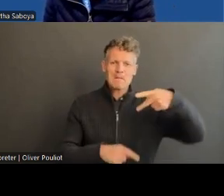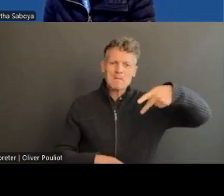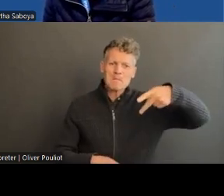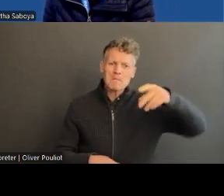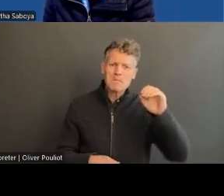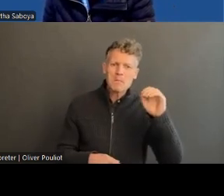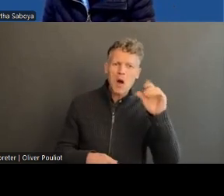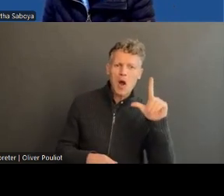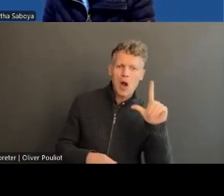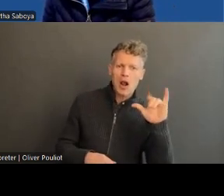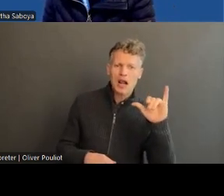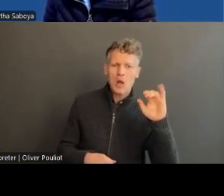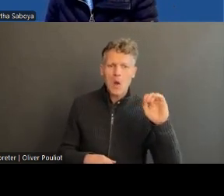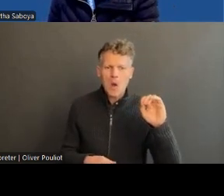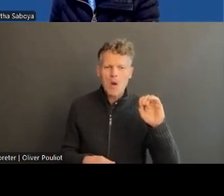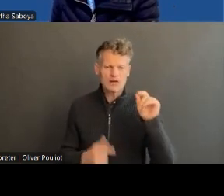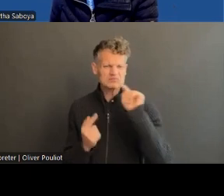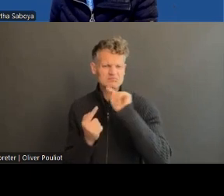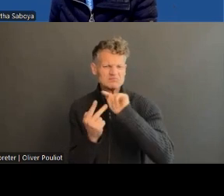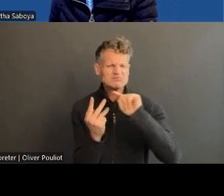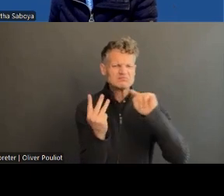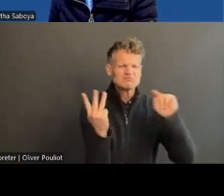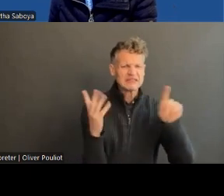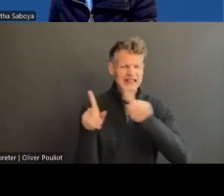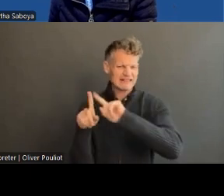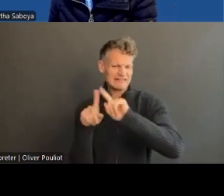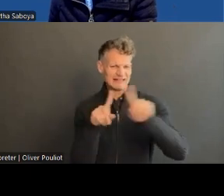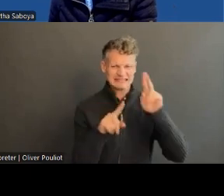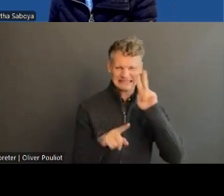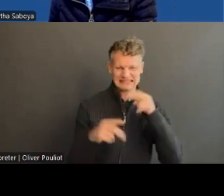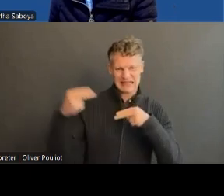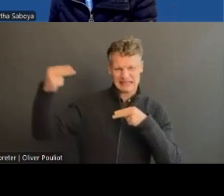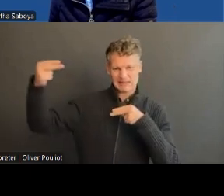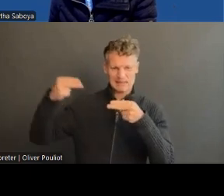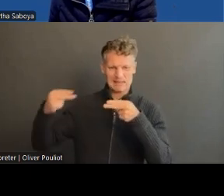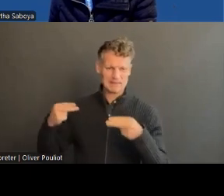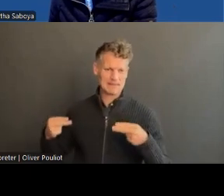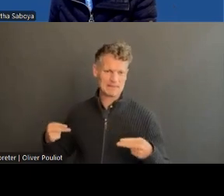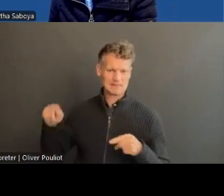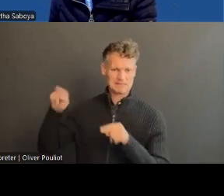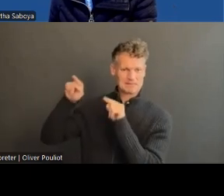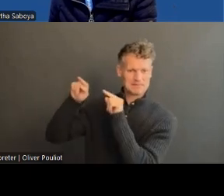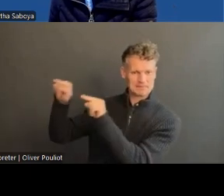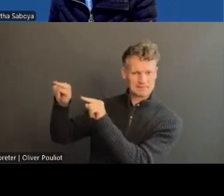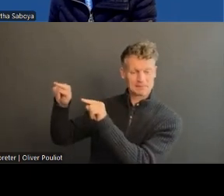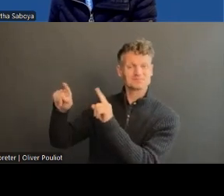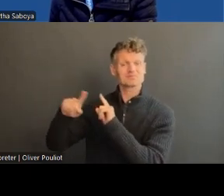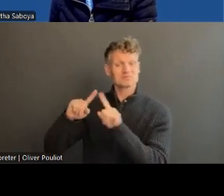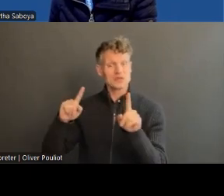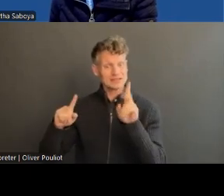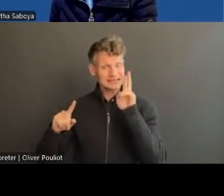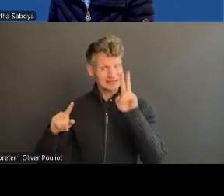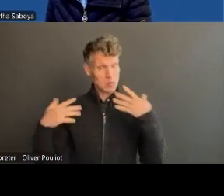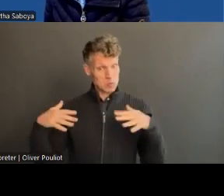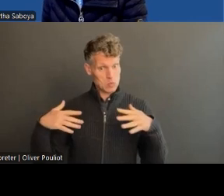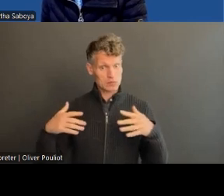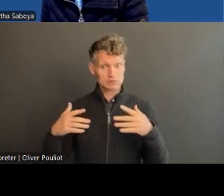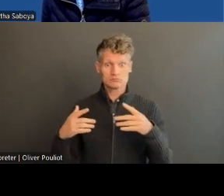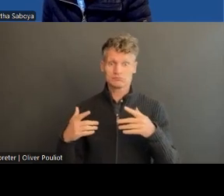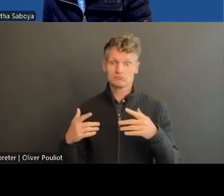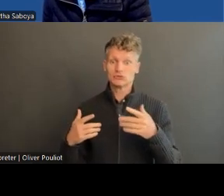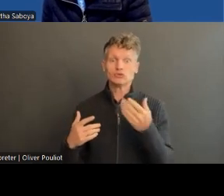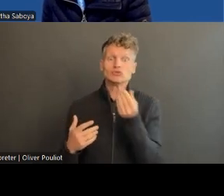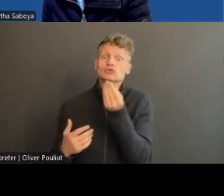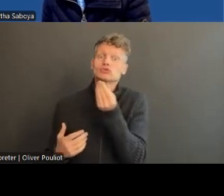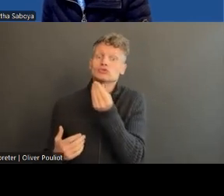tétanos, poliomielitis. Y también esto señala algunos de los logros en la región con respecto,